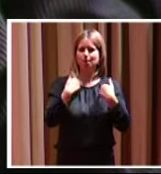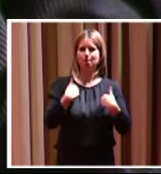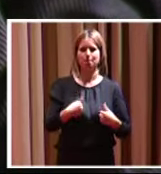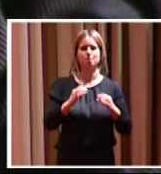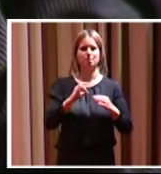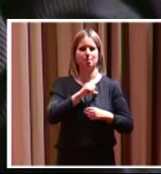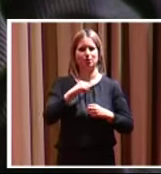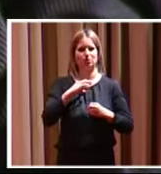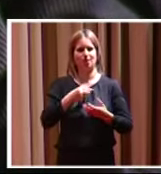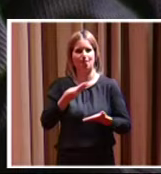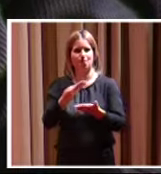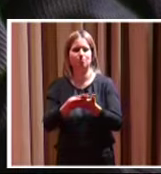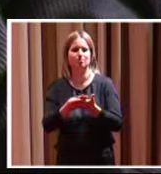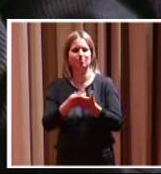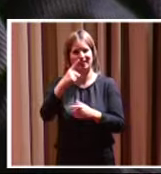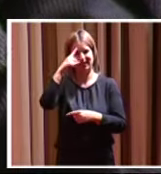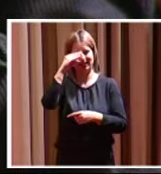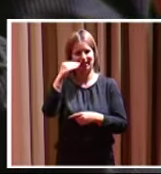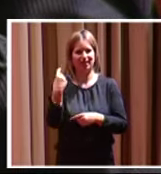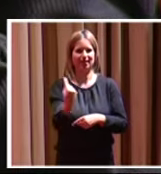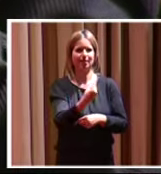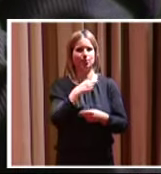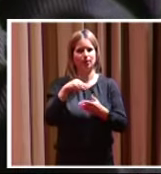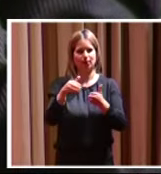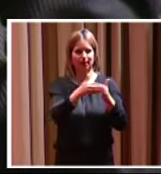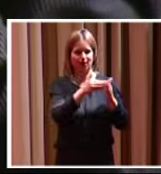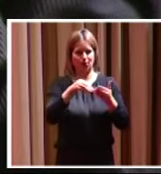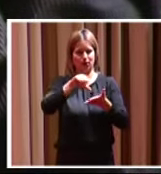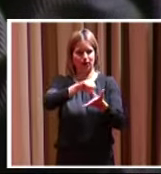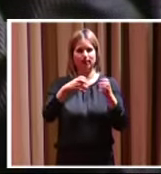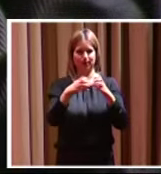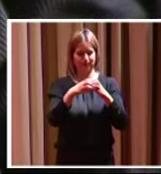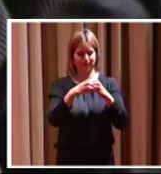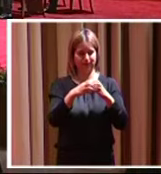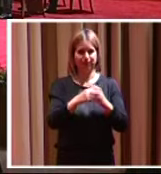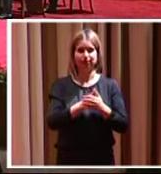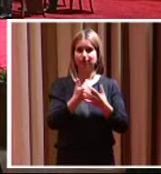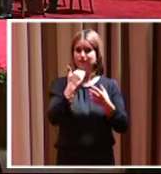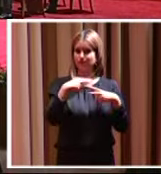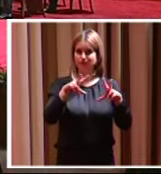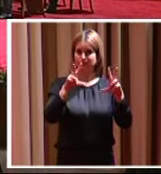personalidad e ingenio en cada rincón de nuestra ciudad donde se encuentra.